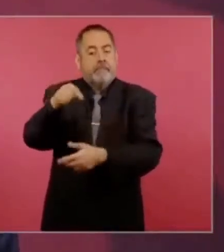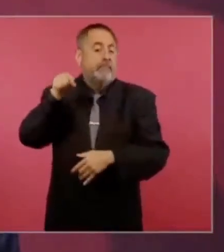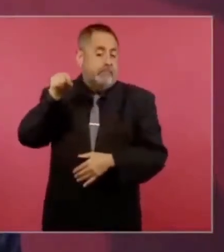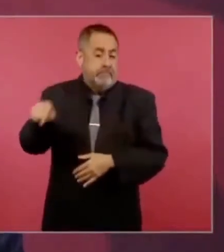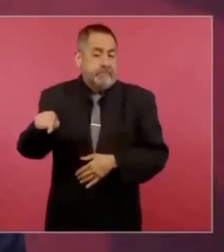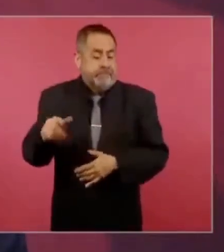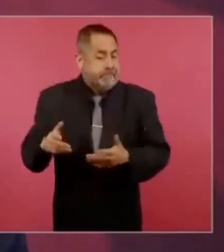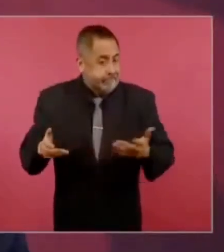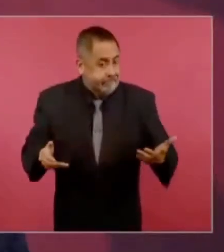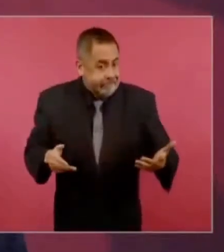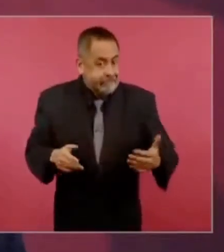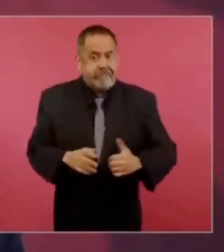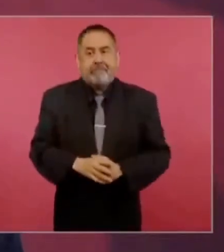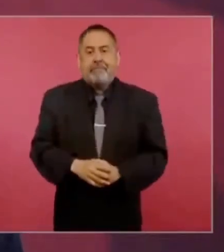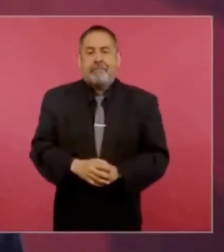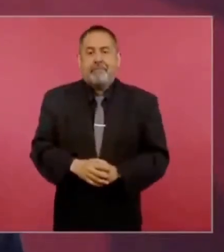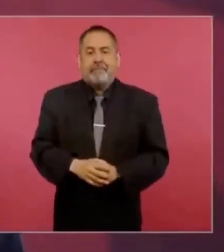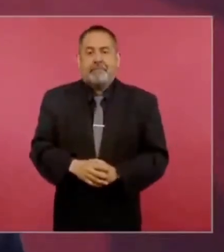Imagínense